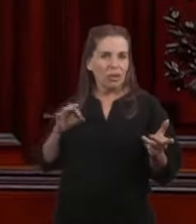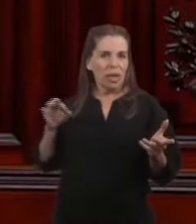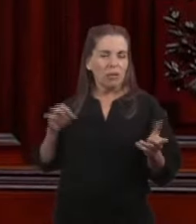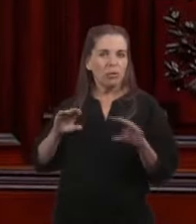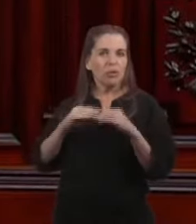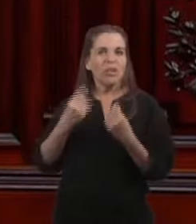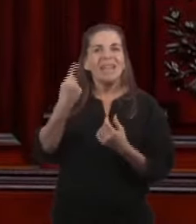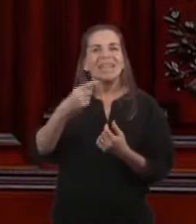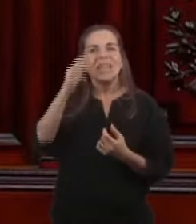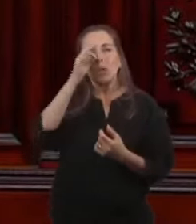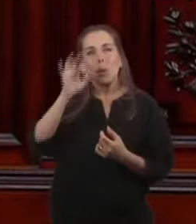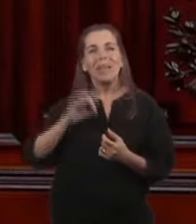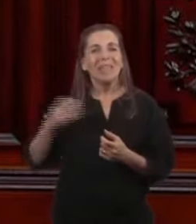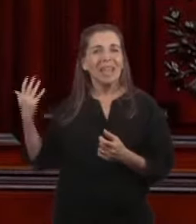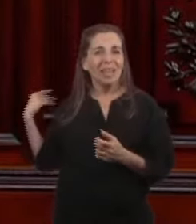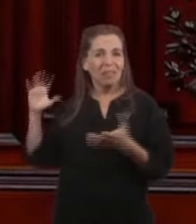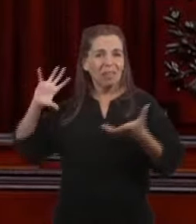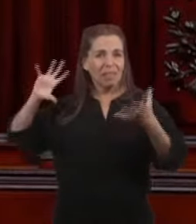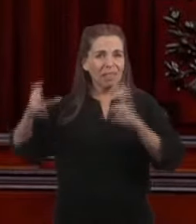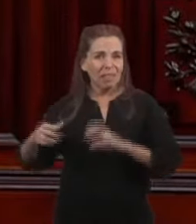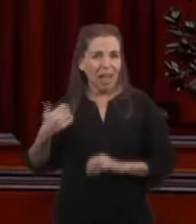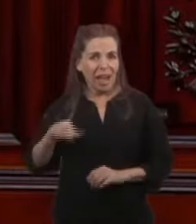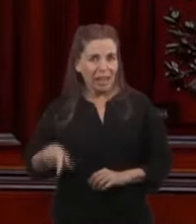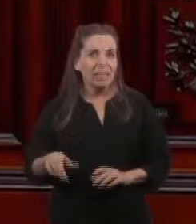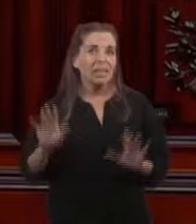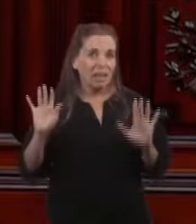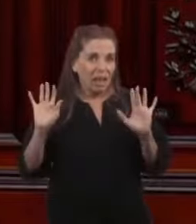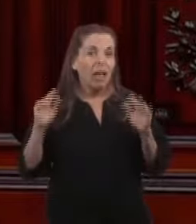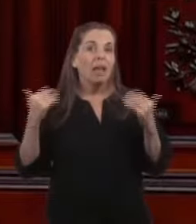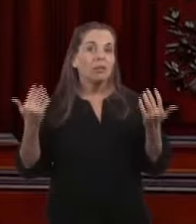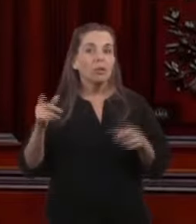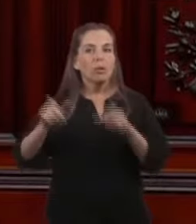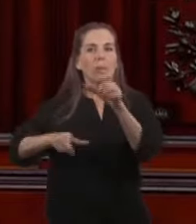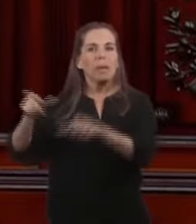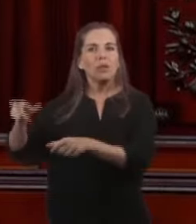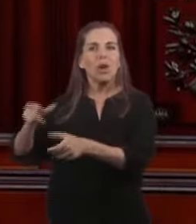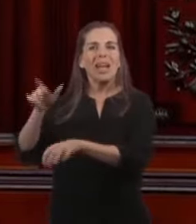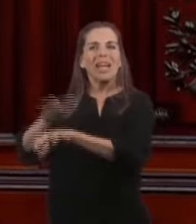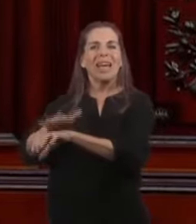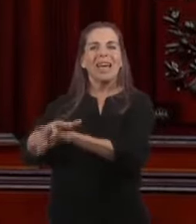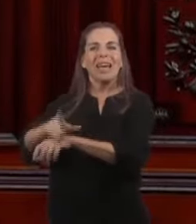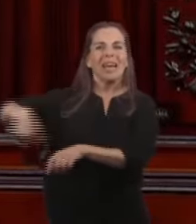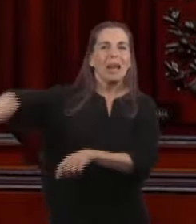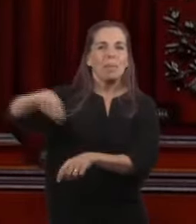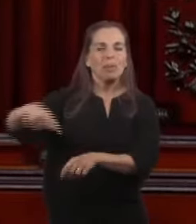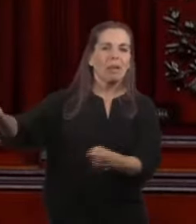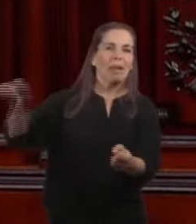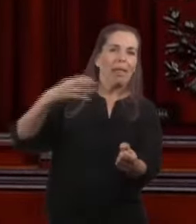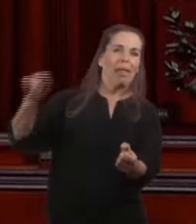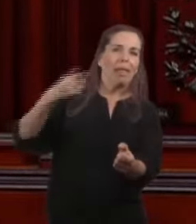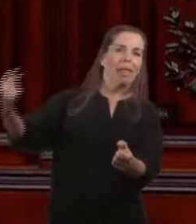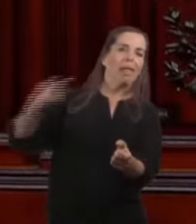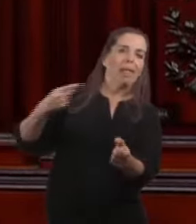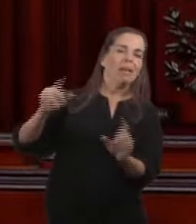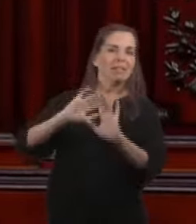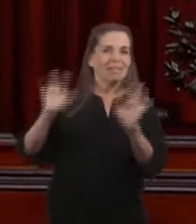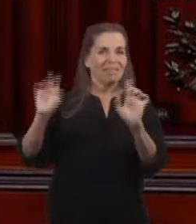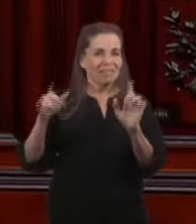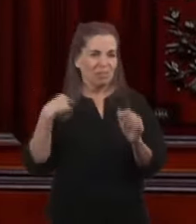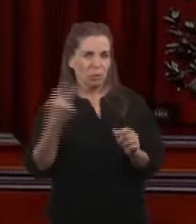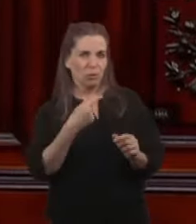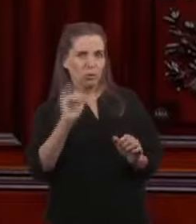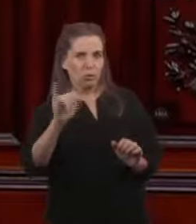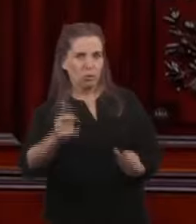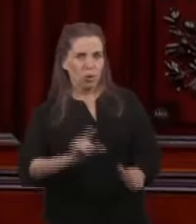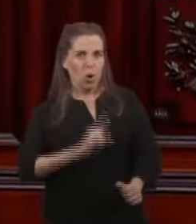años Así que cuando los responsables del fracaso nos acusan de no tener gestión los llevamos en el pecho con orgullo lo que estamos